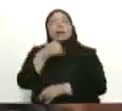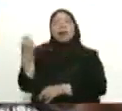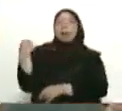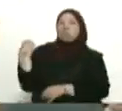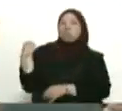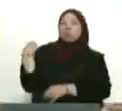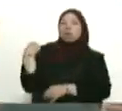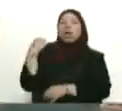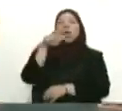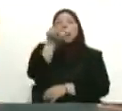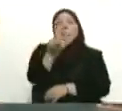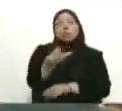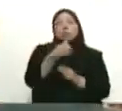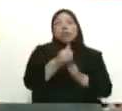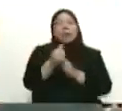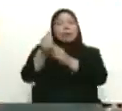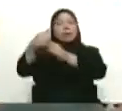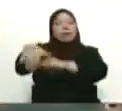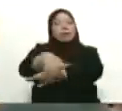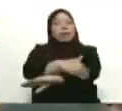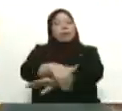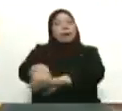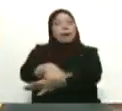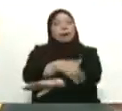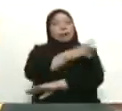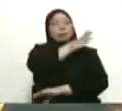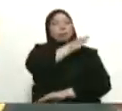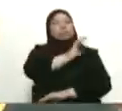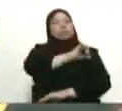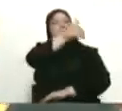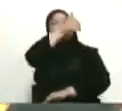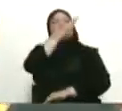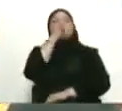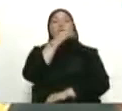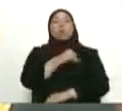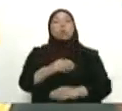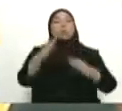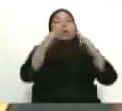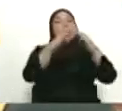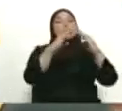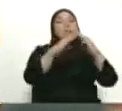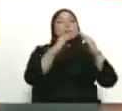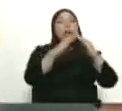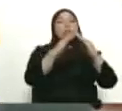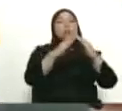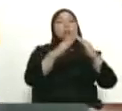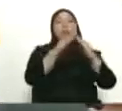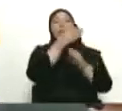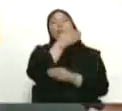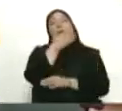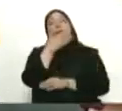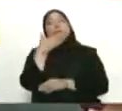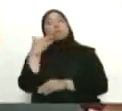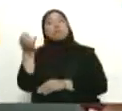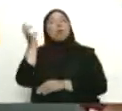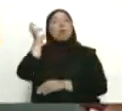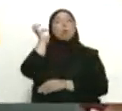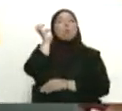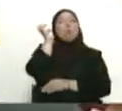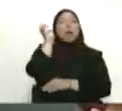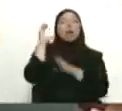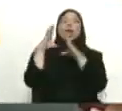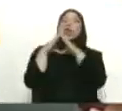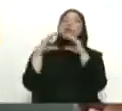al jefe de calle ese no debe tener puerta en su casa o esa mejor y yo porque son mujeres casi todas